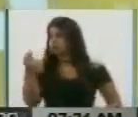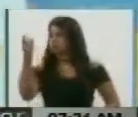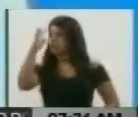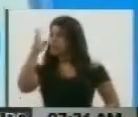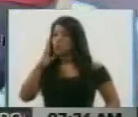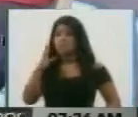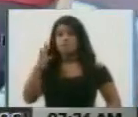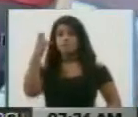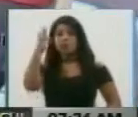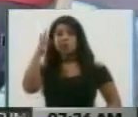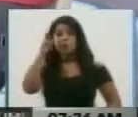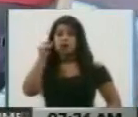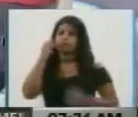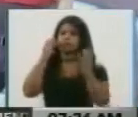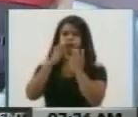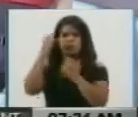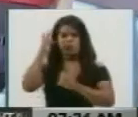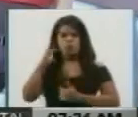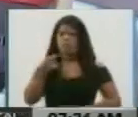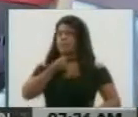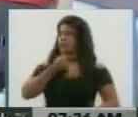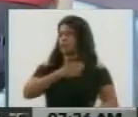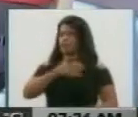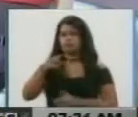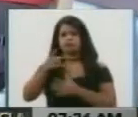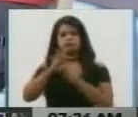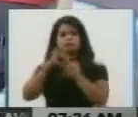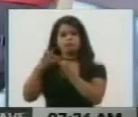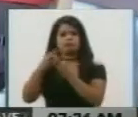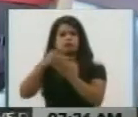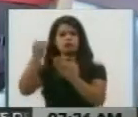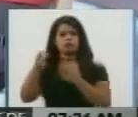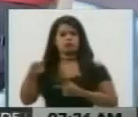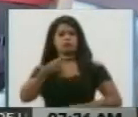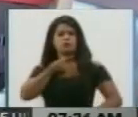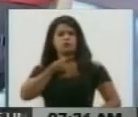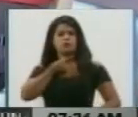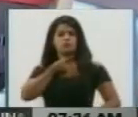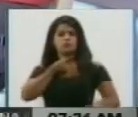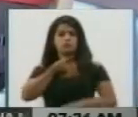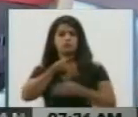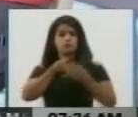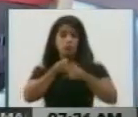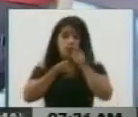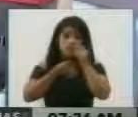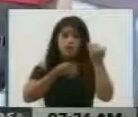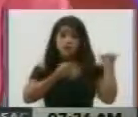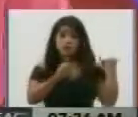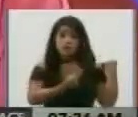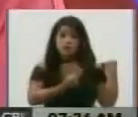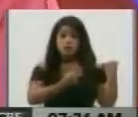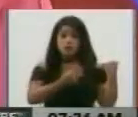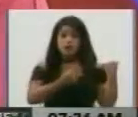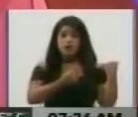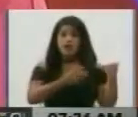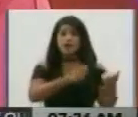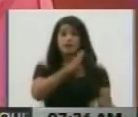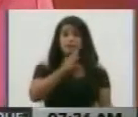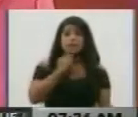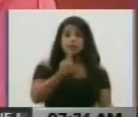¿se acuerdan? En la campaña del 2011, eso fue ahorita. Sí. Y resulta que ahora, calladito, ¿no? No dice